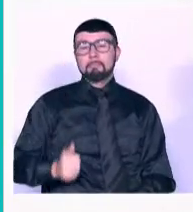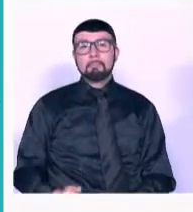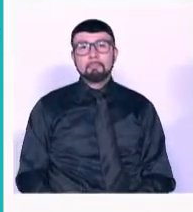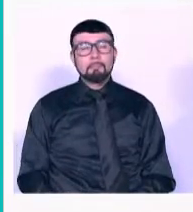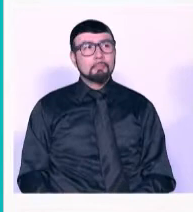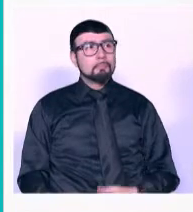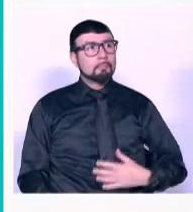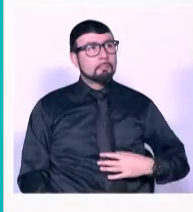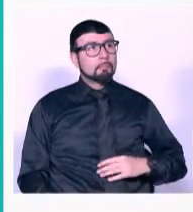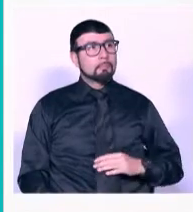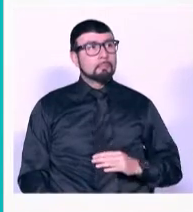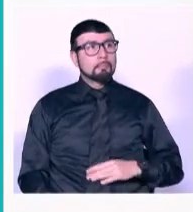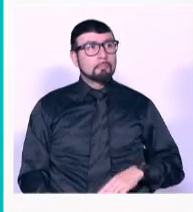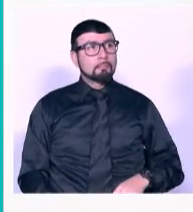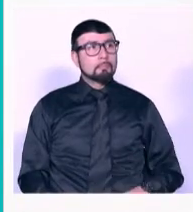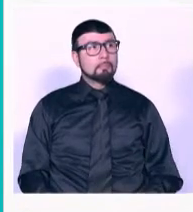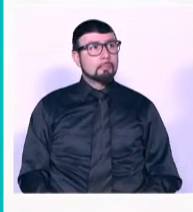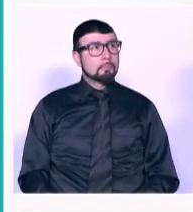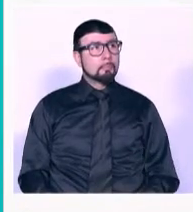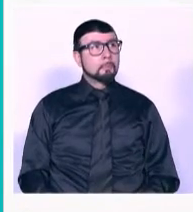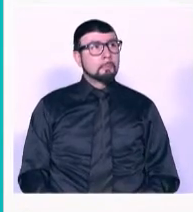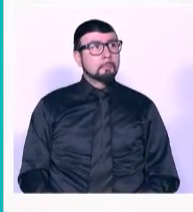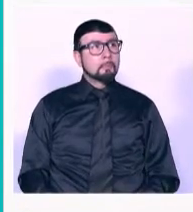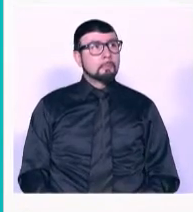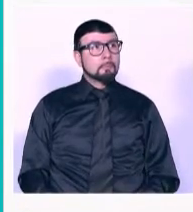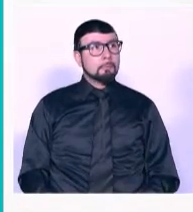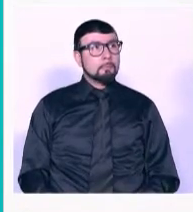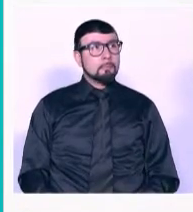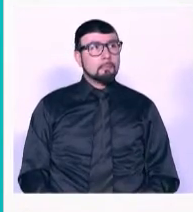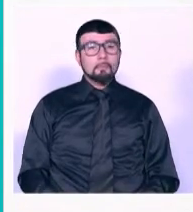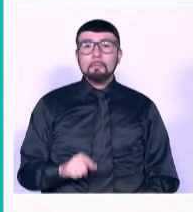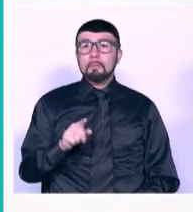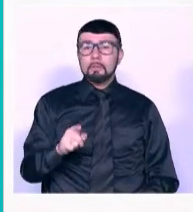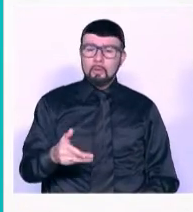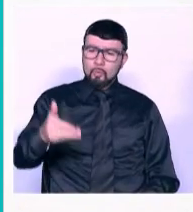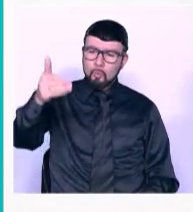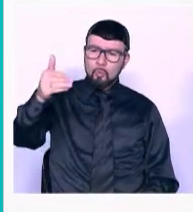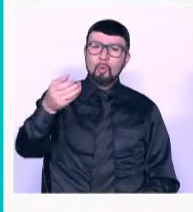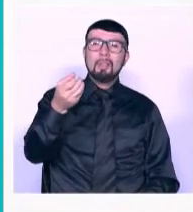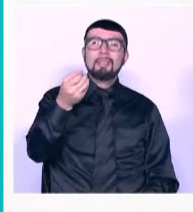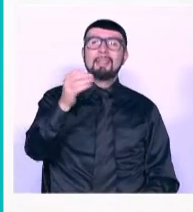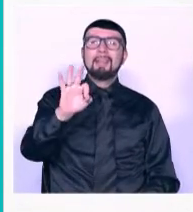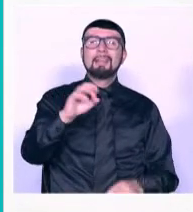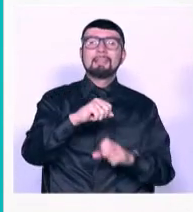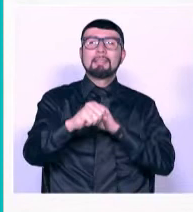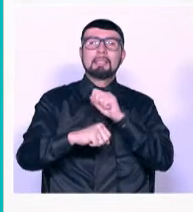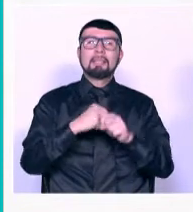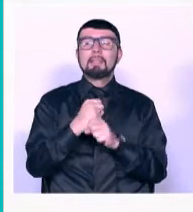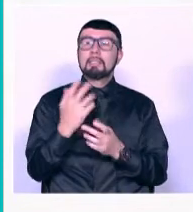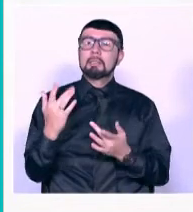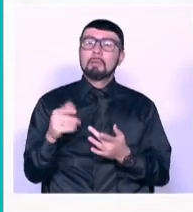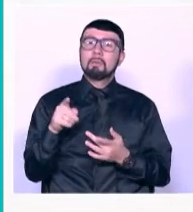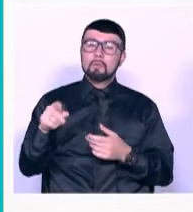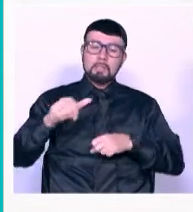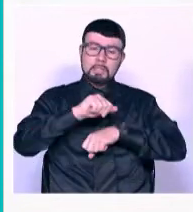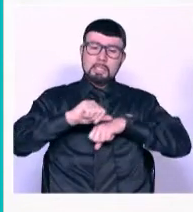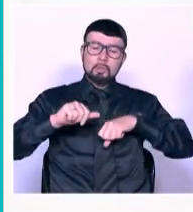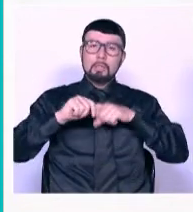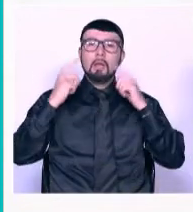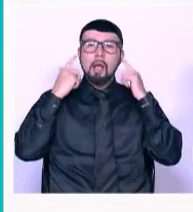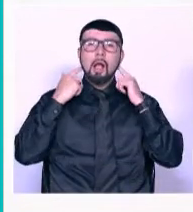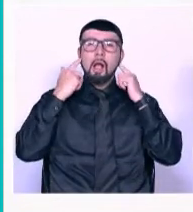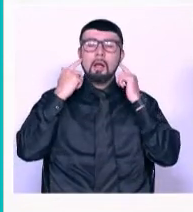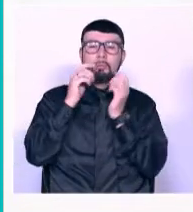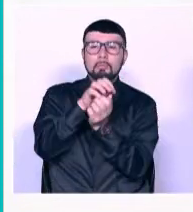con la otra. En esta ya era una paciente de 13 años que estaban esperando para hacerle una cirugía maxilofacial,